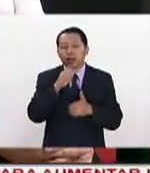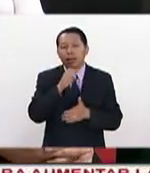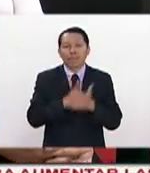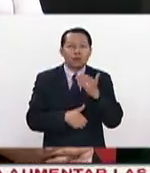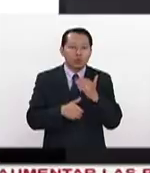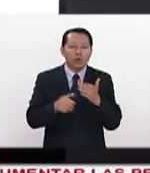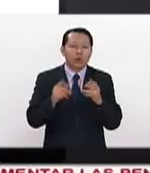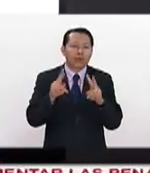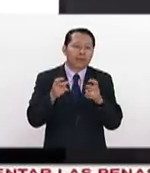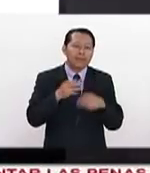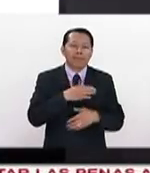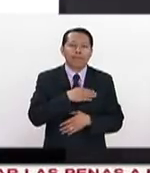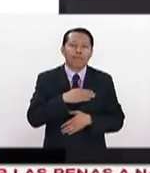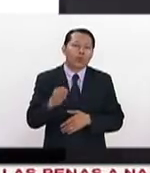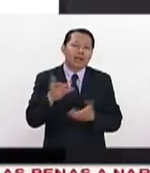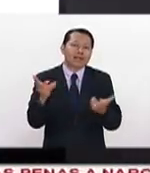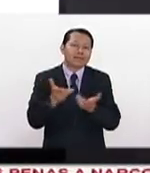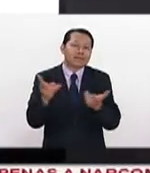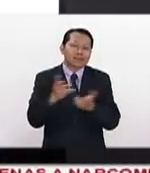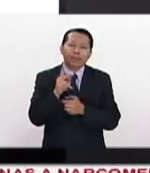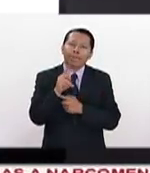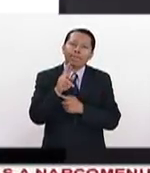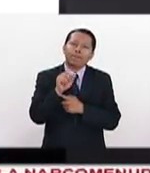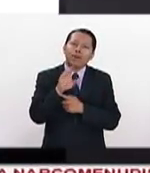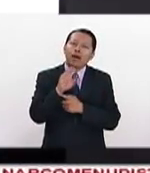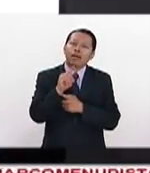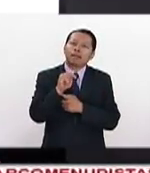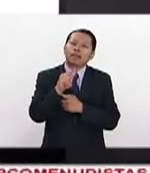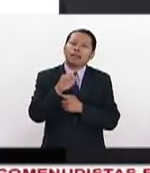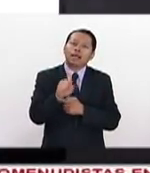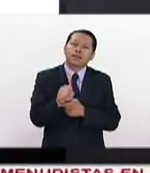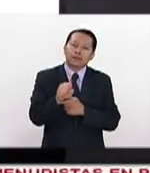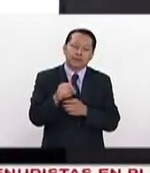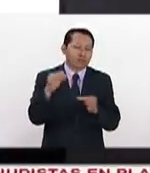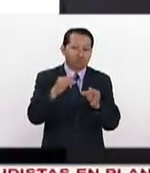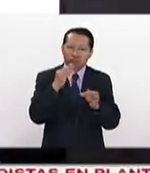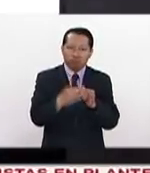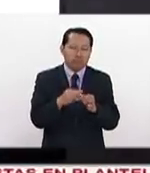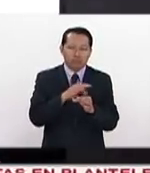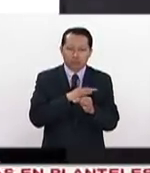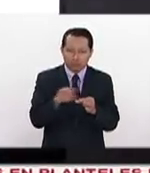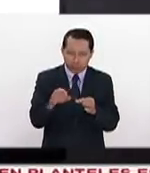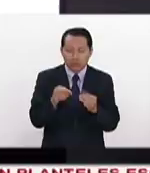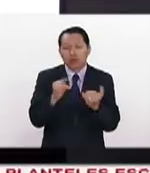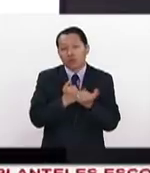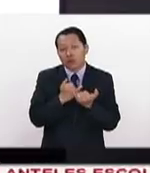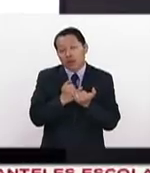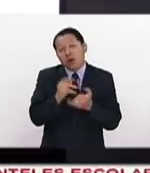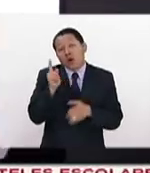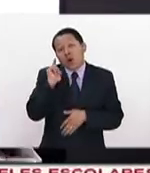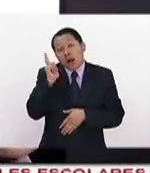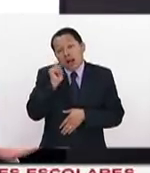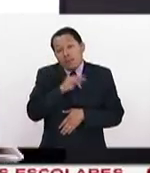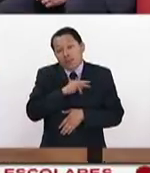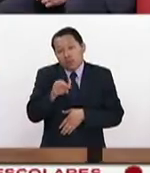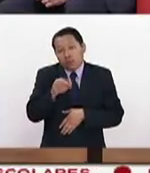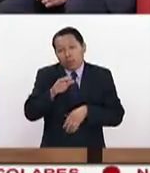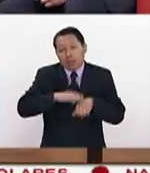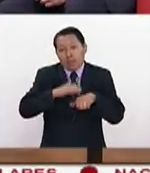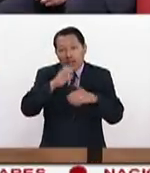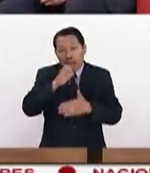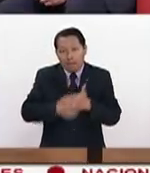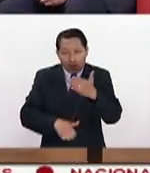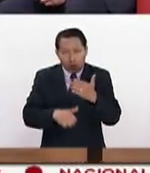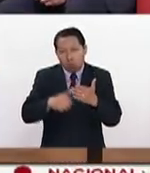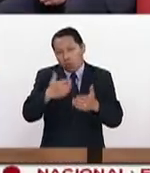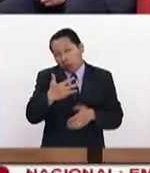capítulo de buenas prácticas. Se espera que se puedan lograr avances o incluso cerrar otros capítulos, más o menos